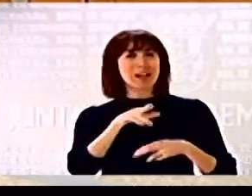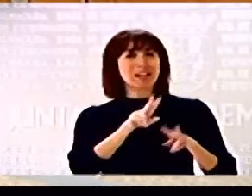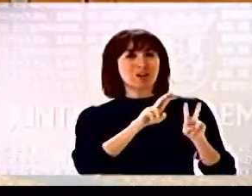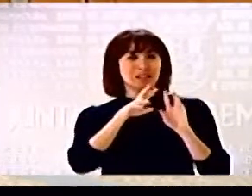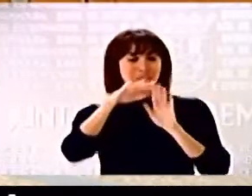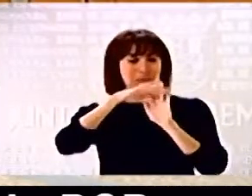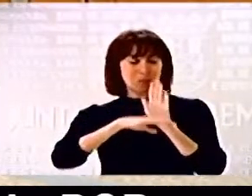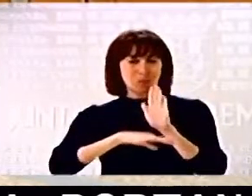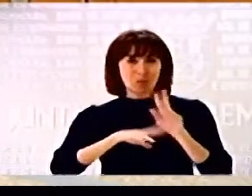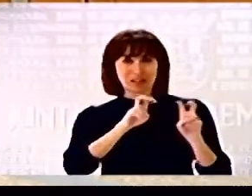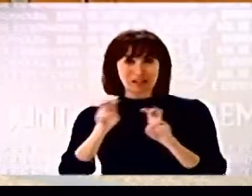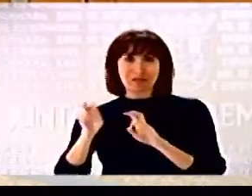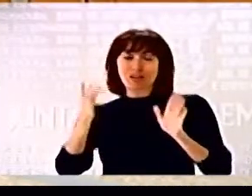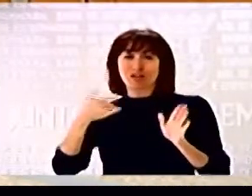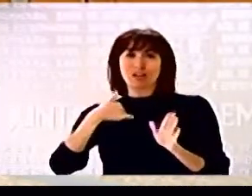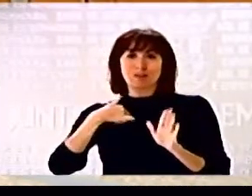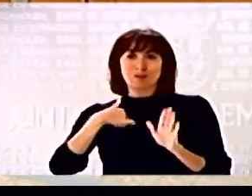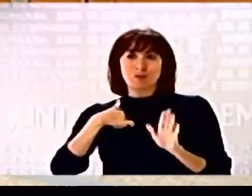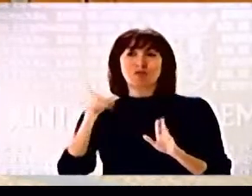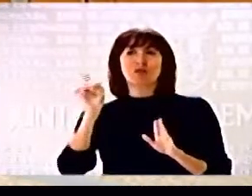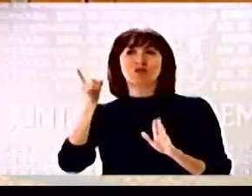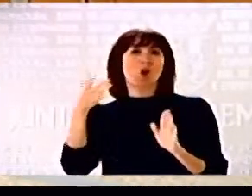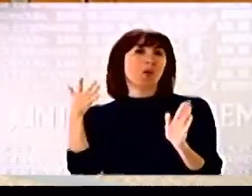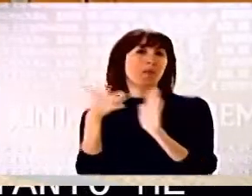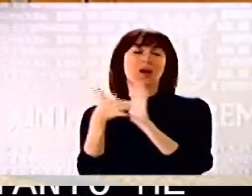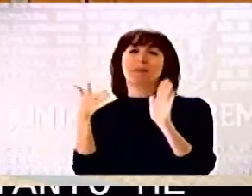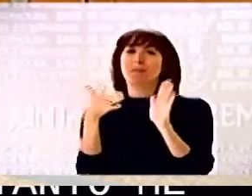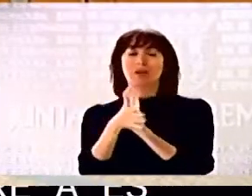orden del día. Por tanto, me limitaré a exponerles aquellos